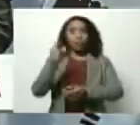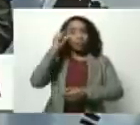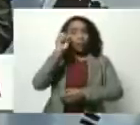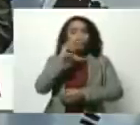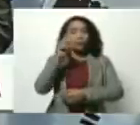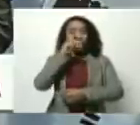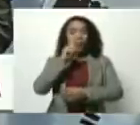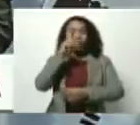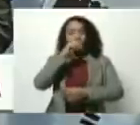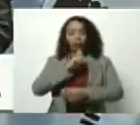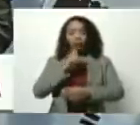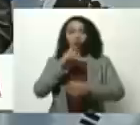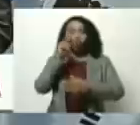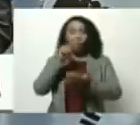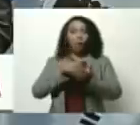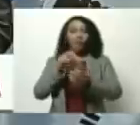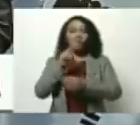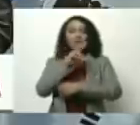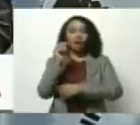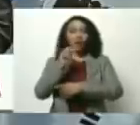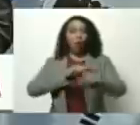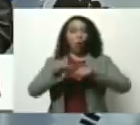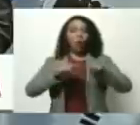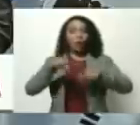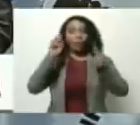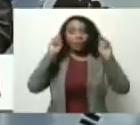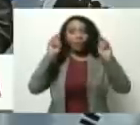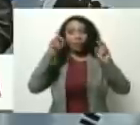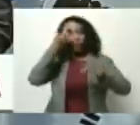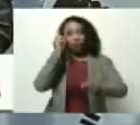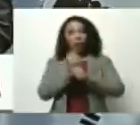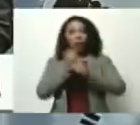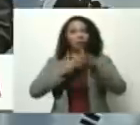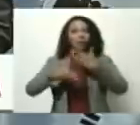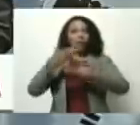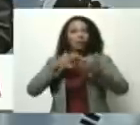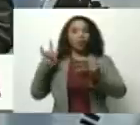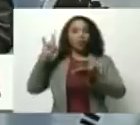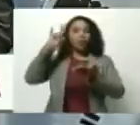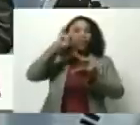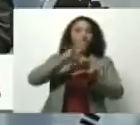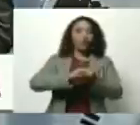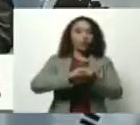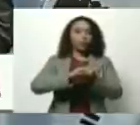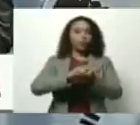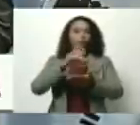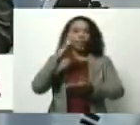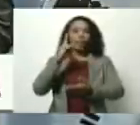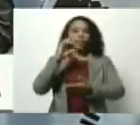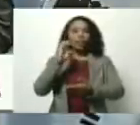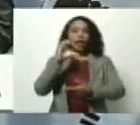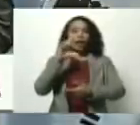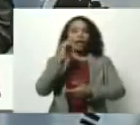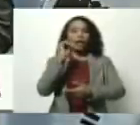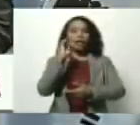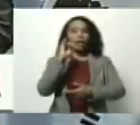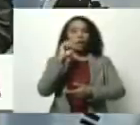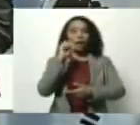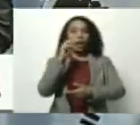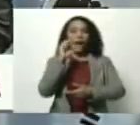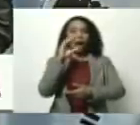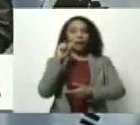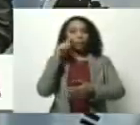2020, el coordinador del área de trabajo de Servicio de Tránsito Aéreo del INAC